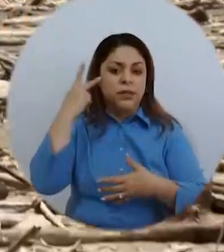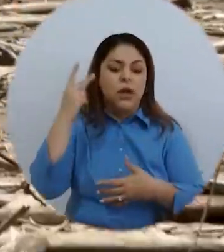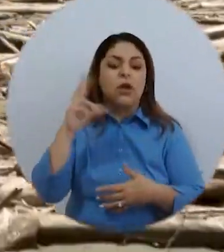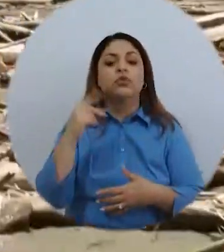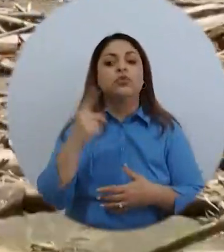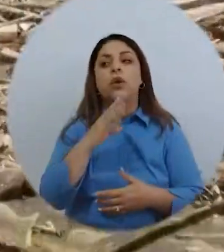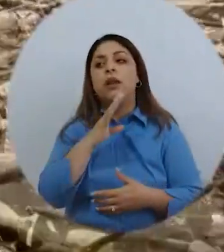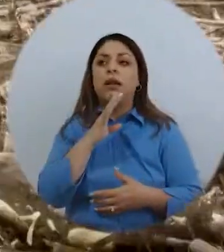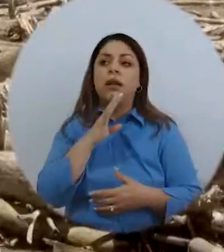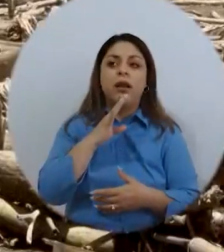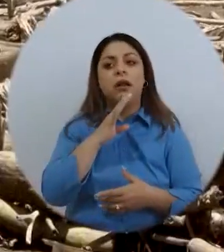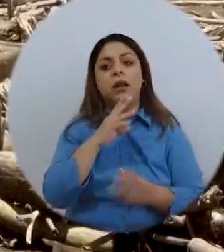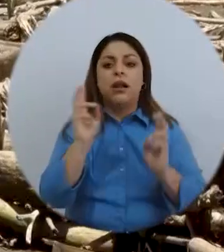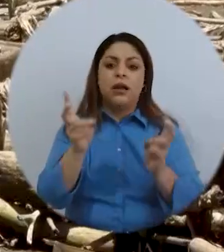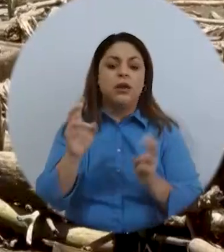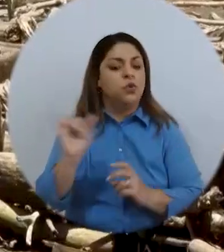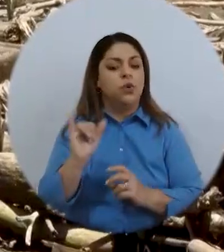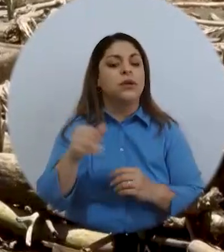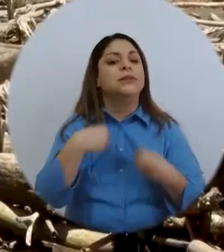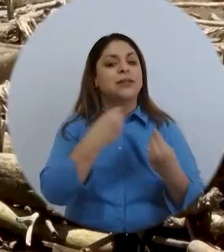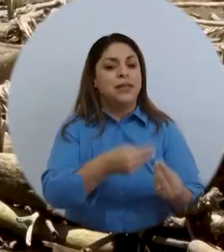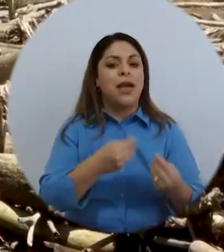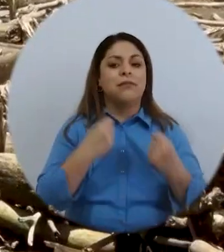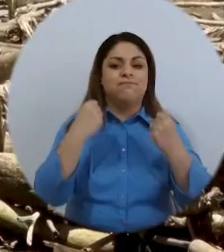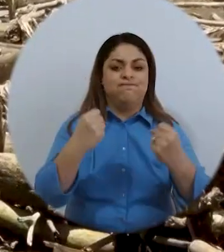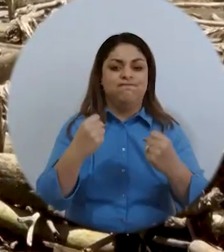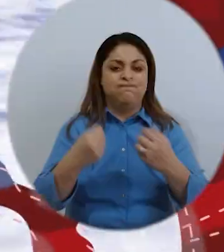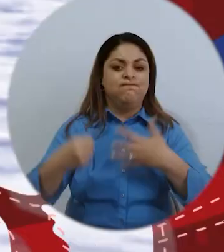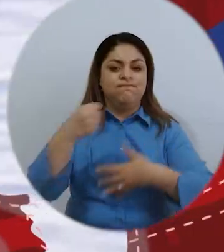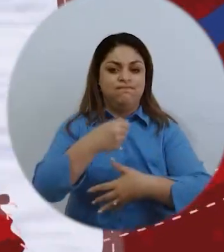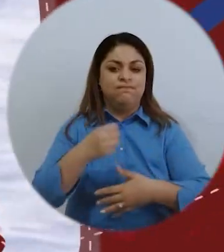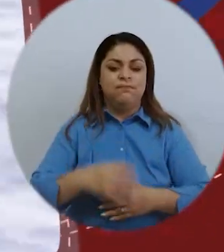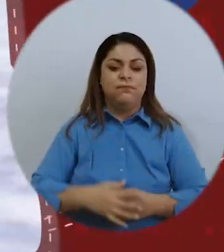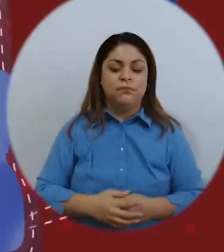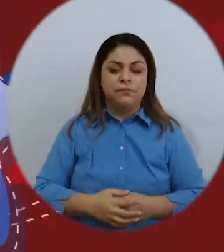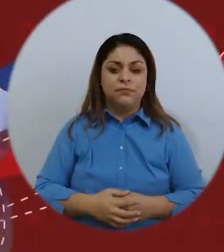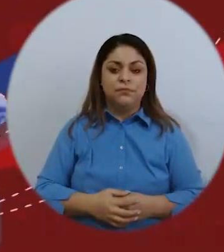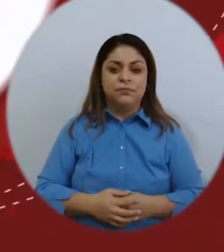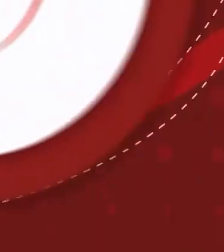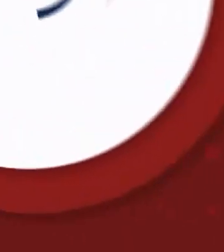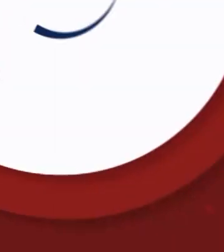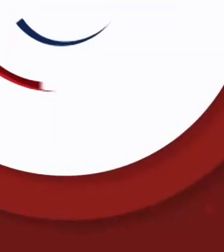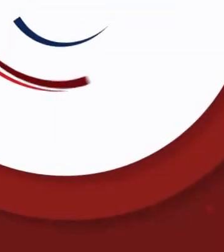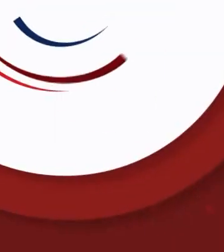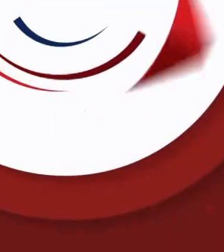solo es que hablemos del tema, sino que le demos capacidades.